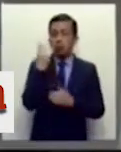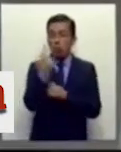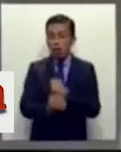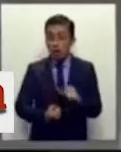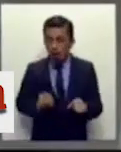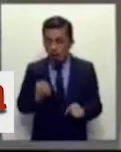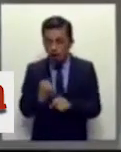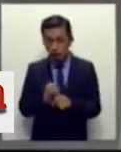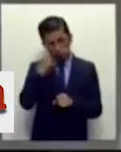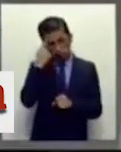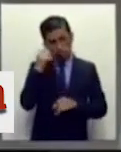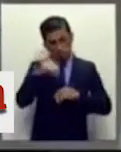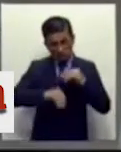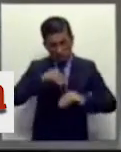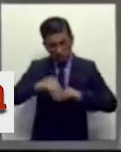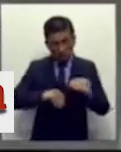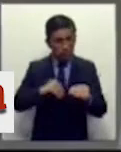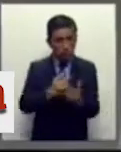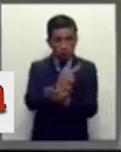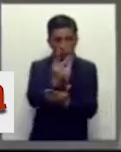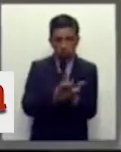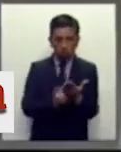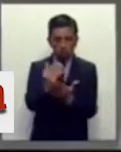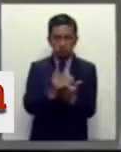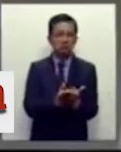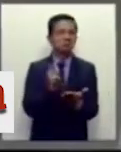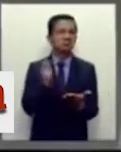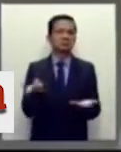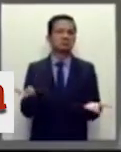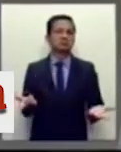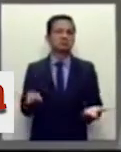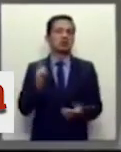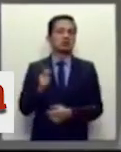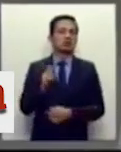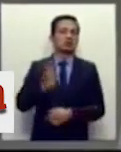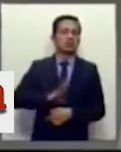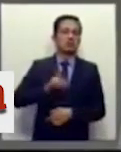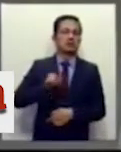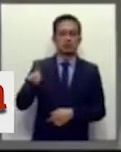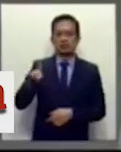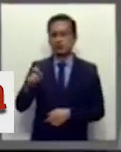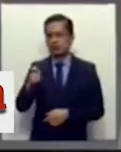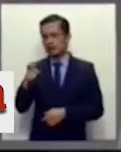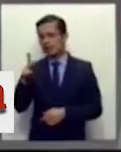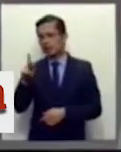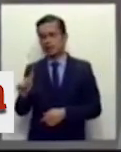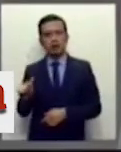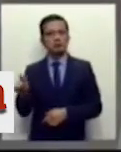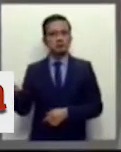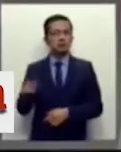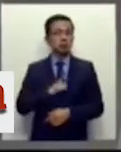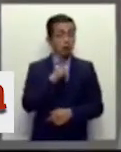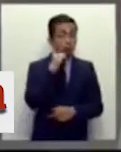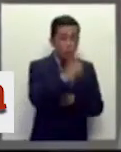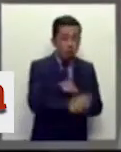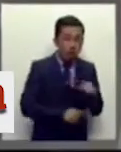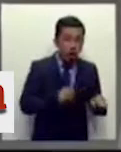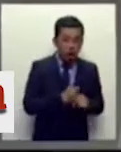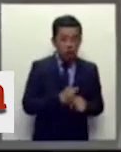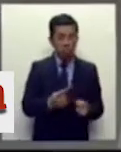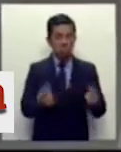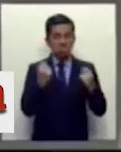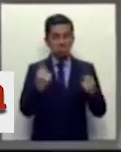manejo equivale a permitir que por efectos de la LEGEPA se permita por un año transgredir los